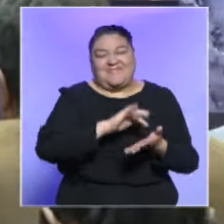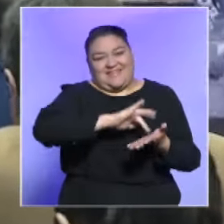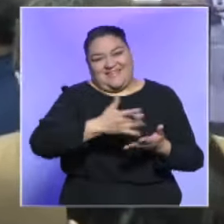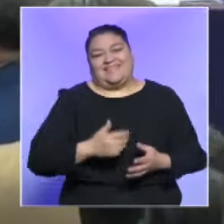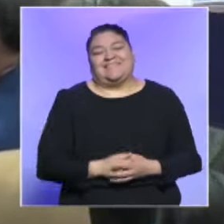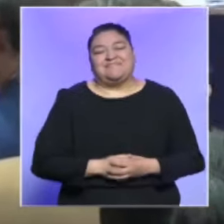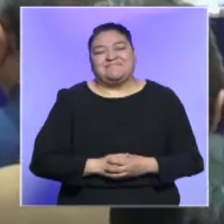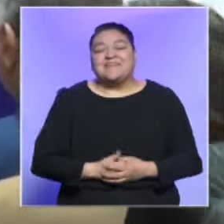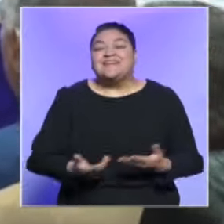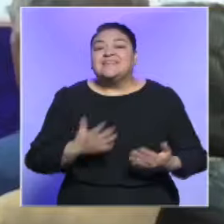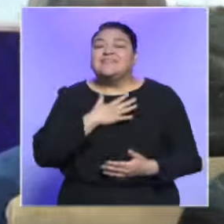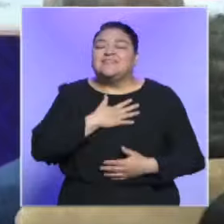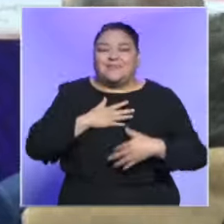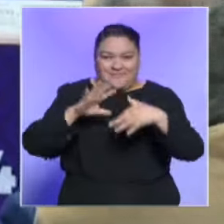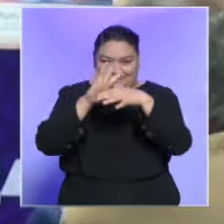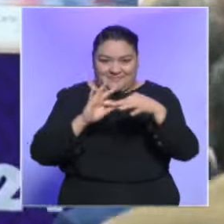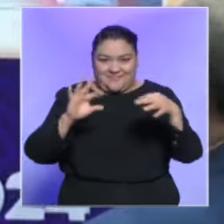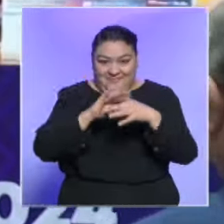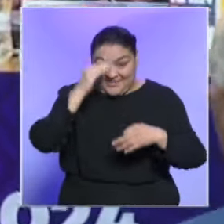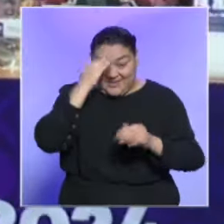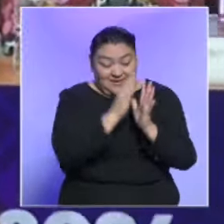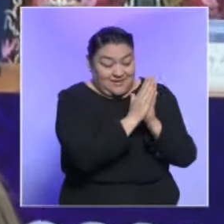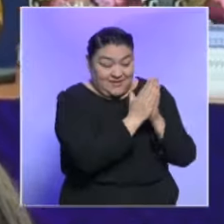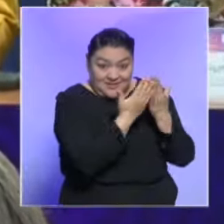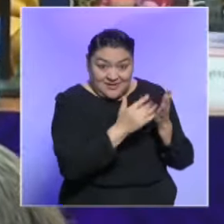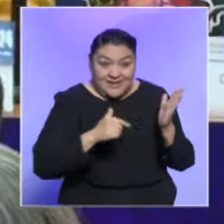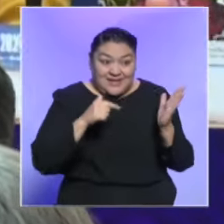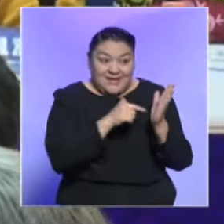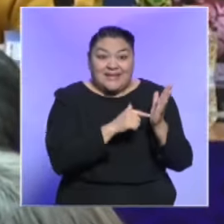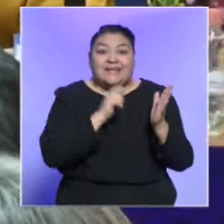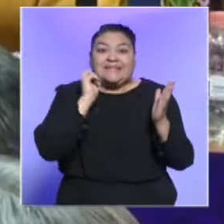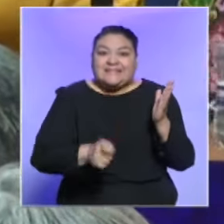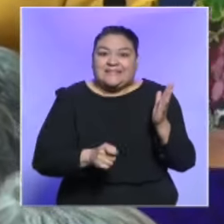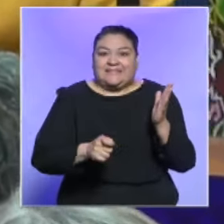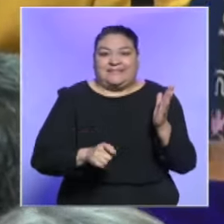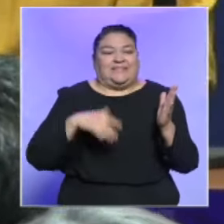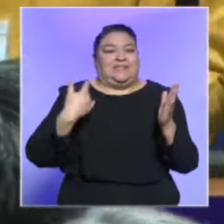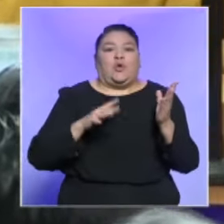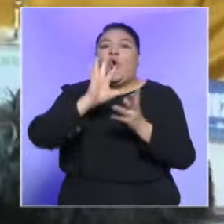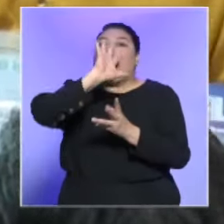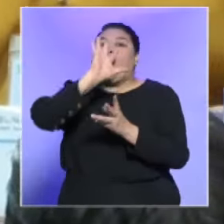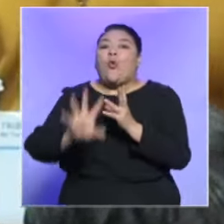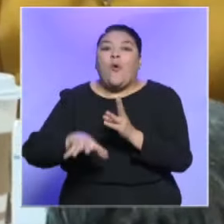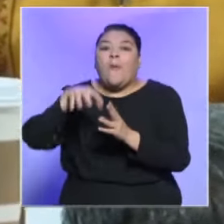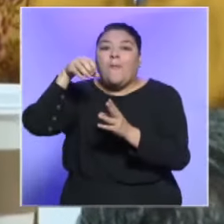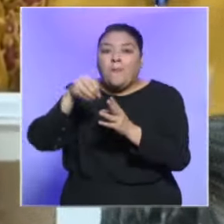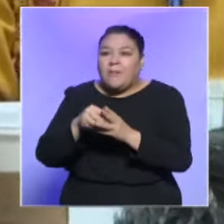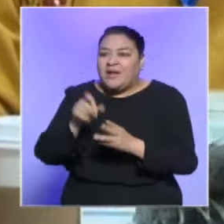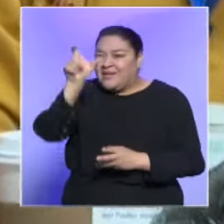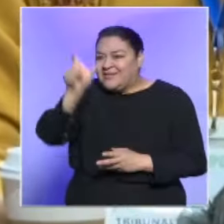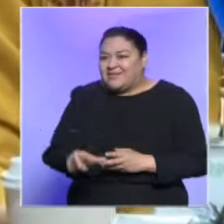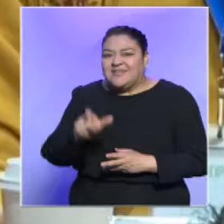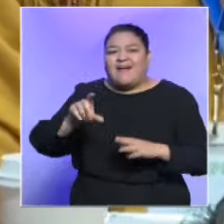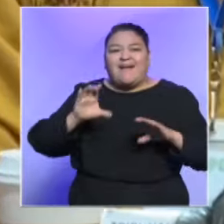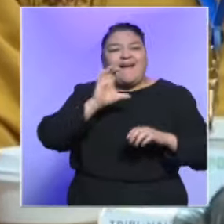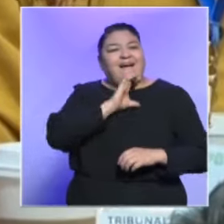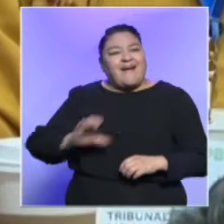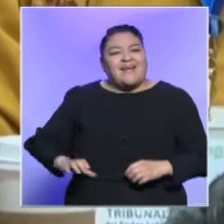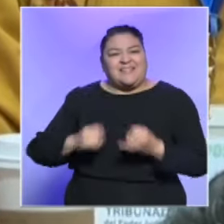iniciaré señalando que este libro representa una radiografía de cuerpo entero de las candidaturas